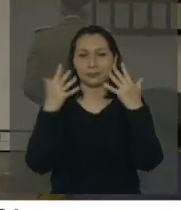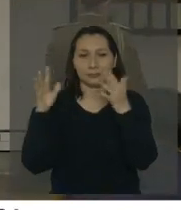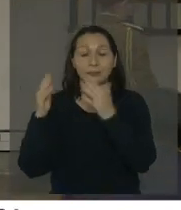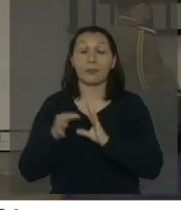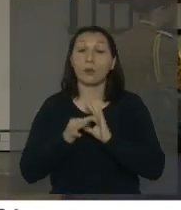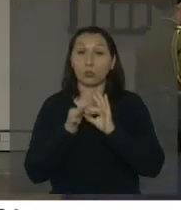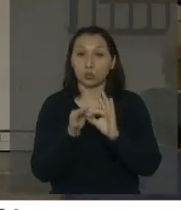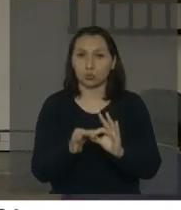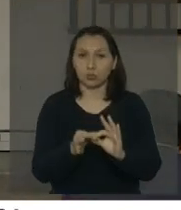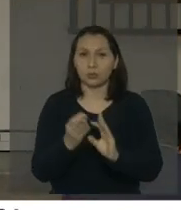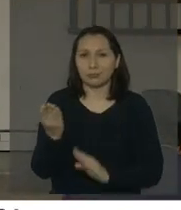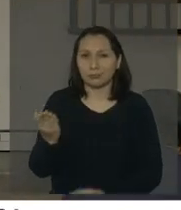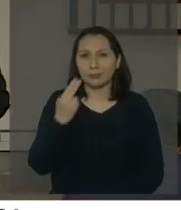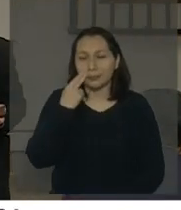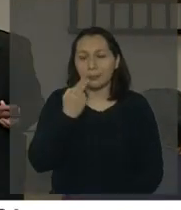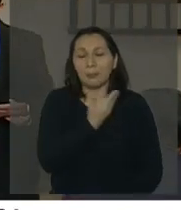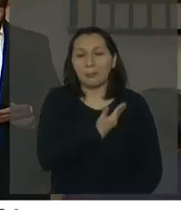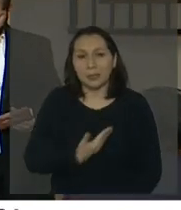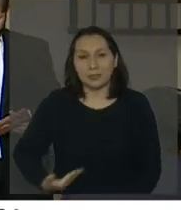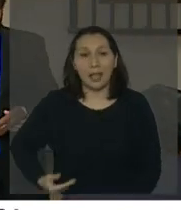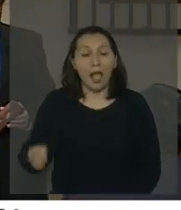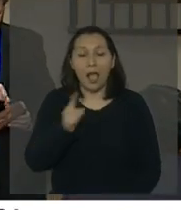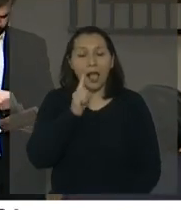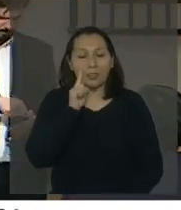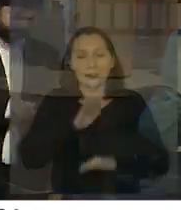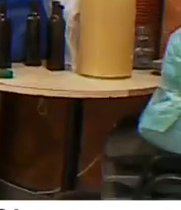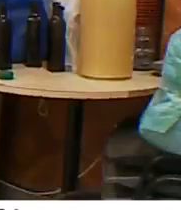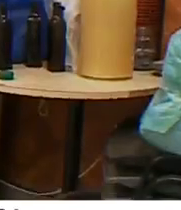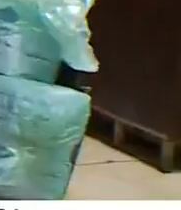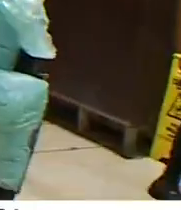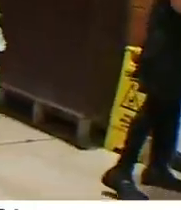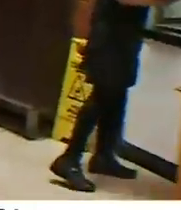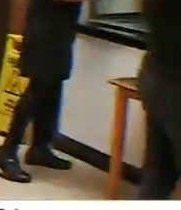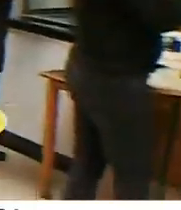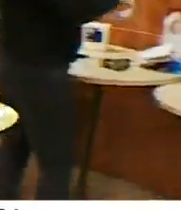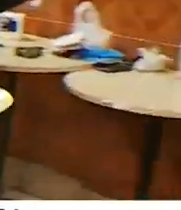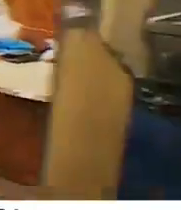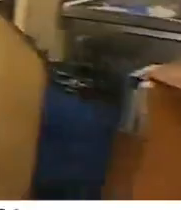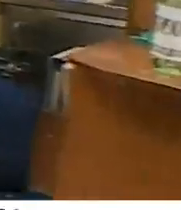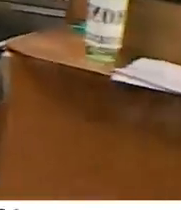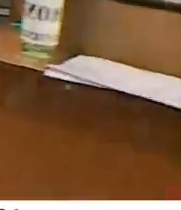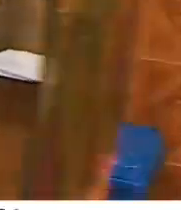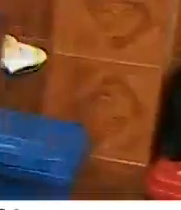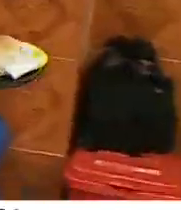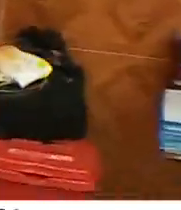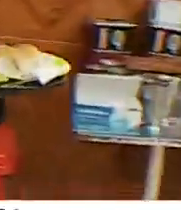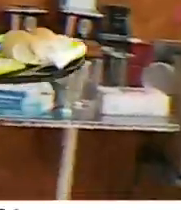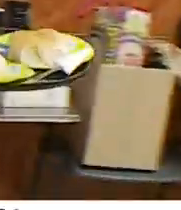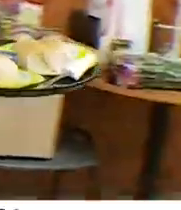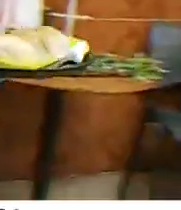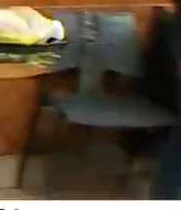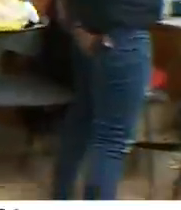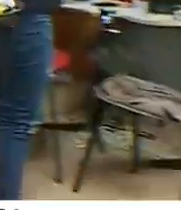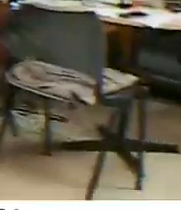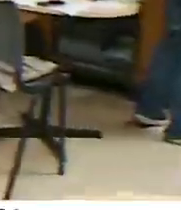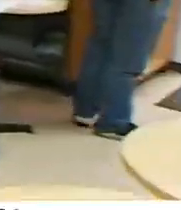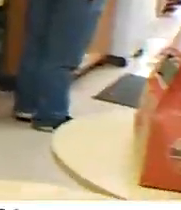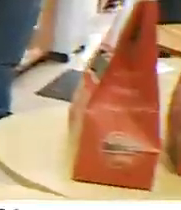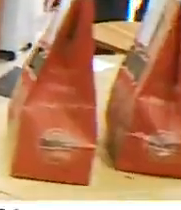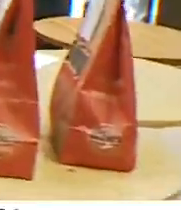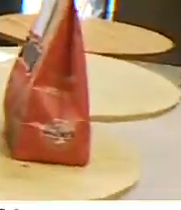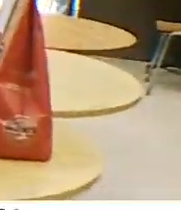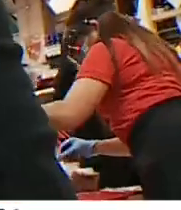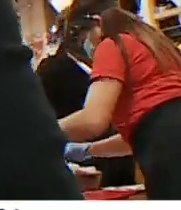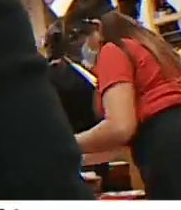todas las empresas que tomen la medida. Obviamente, antes todavía ni siquiera se está discutiendo hoy día en el Congreso ya un proyecto oficial de parte